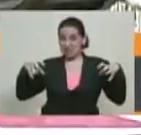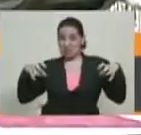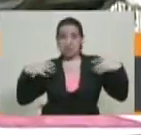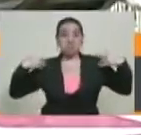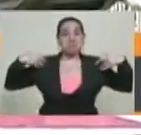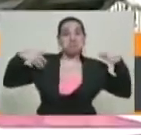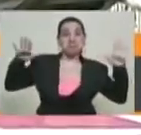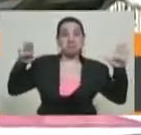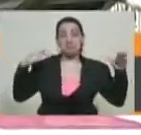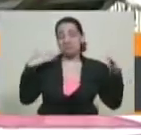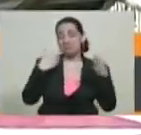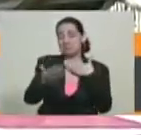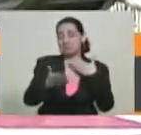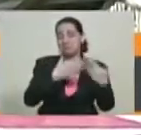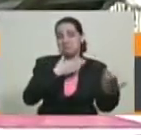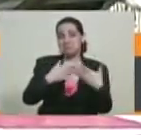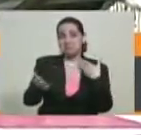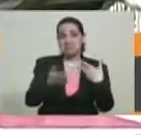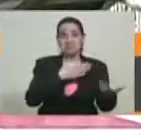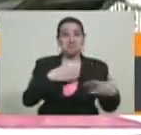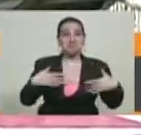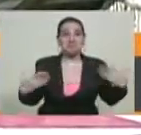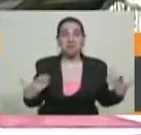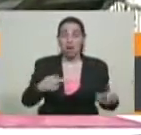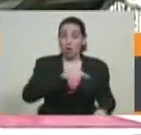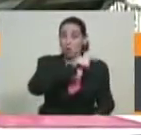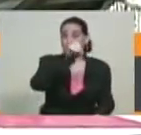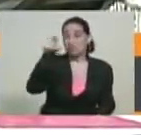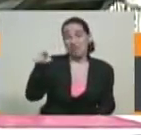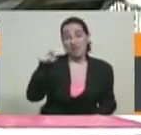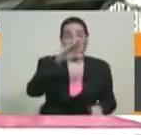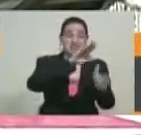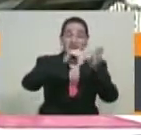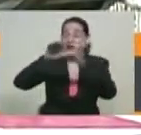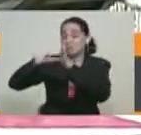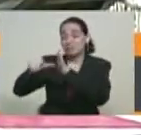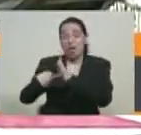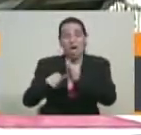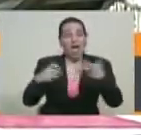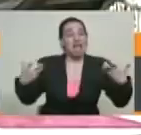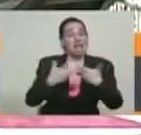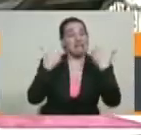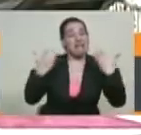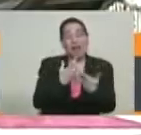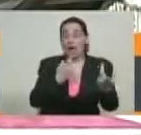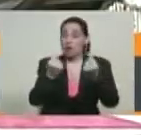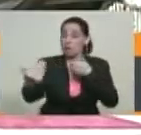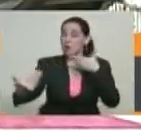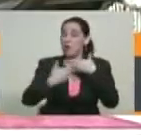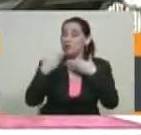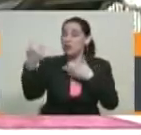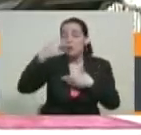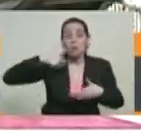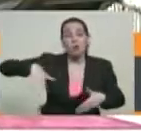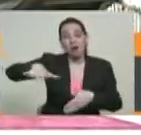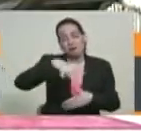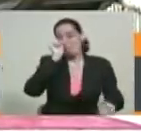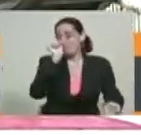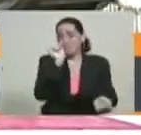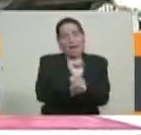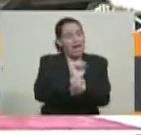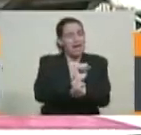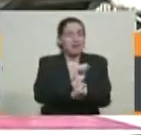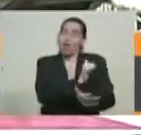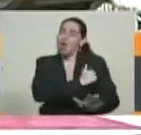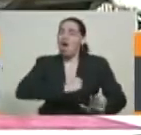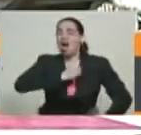tener. Si usted está en guerra económica contra el pueblo, va preso, compadre, no